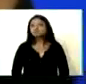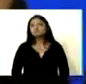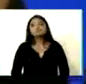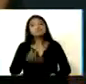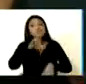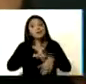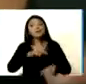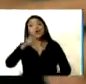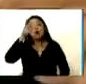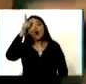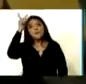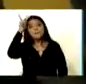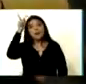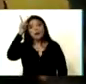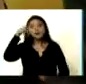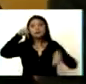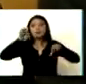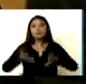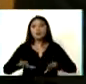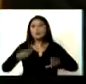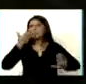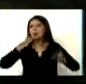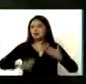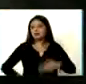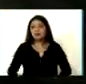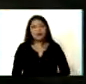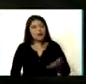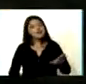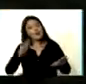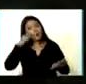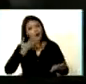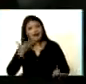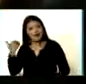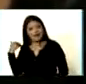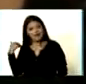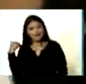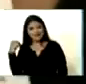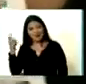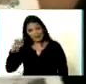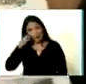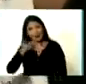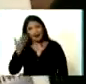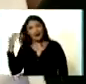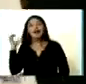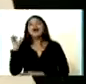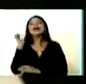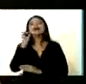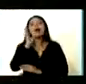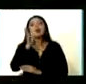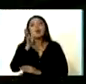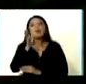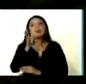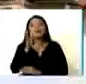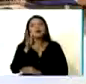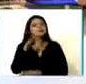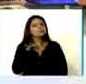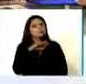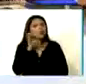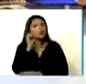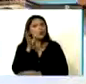a huelga indefinida. Mira, ¿te acuerdas que recientemente en la cumbre iberoamericana que se realizó